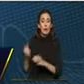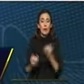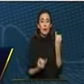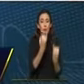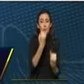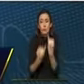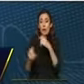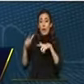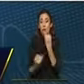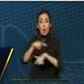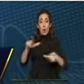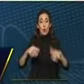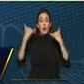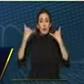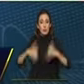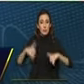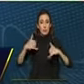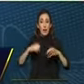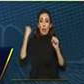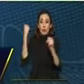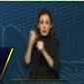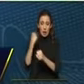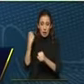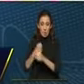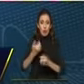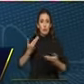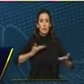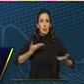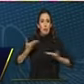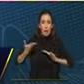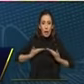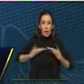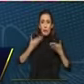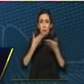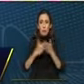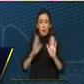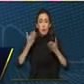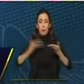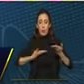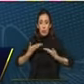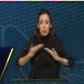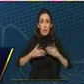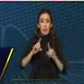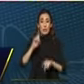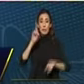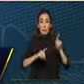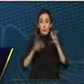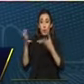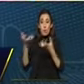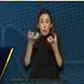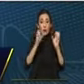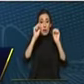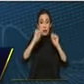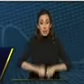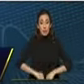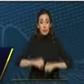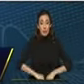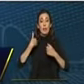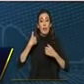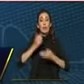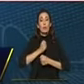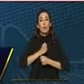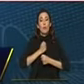verdes, espacios para que florezca el trabajo, los emprendimientos, tenemos espacios para que quienes lo quieran hacer,